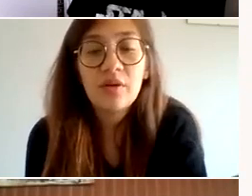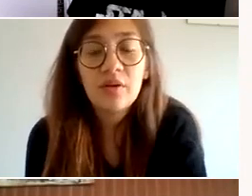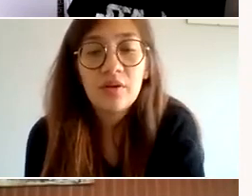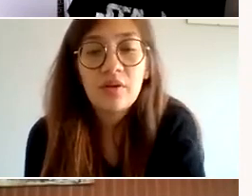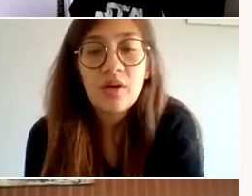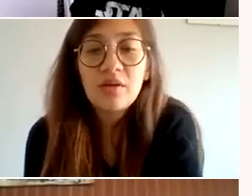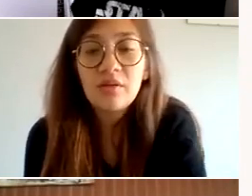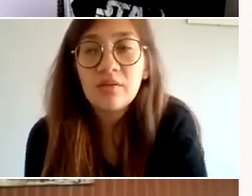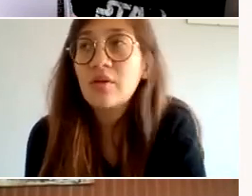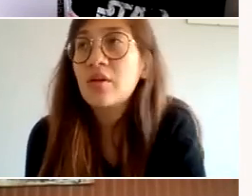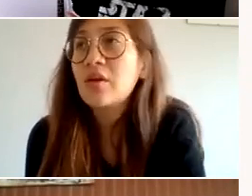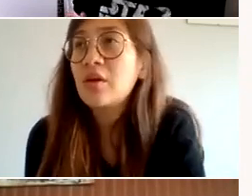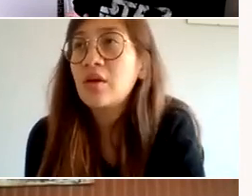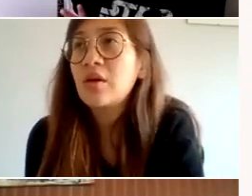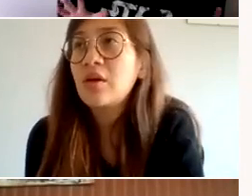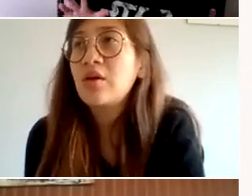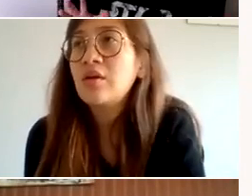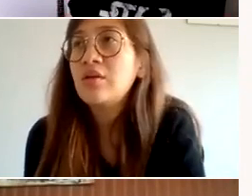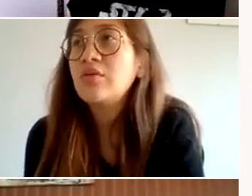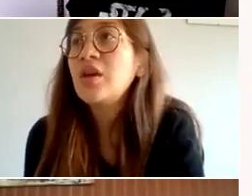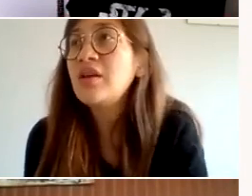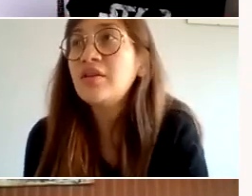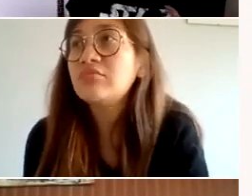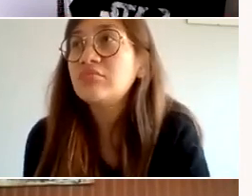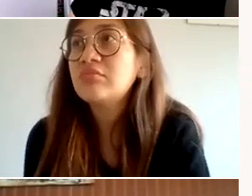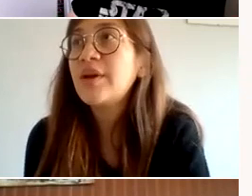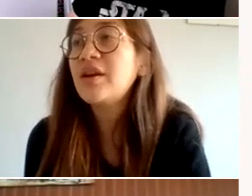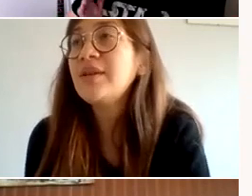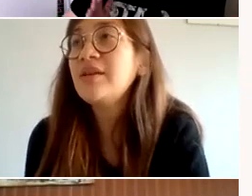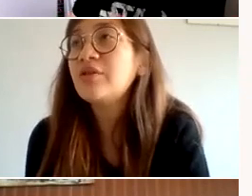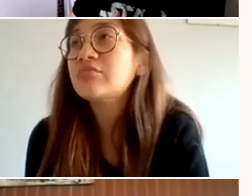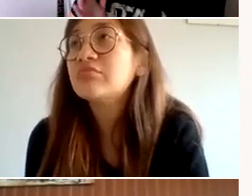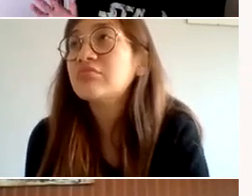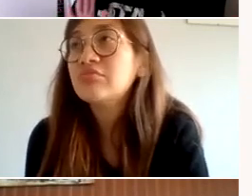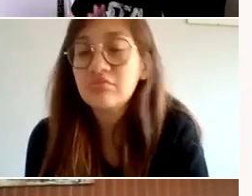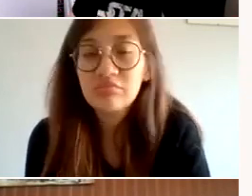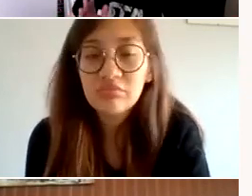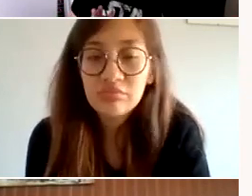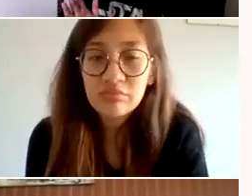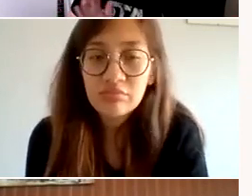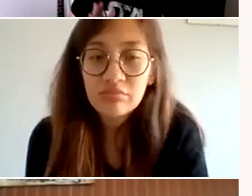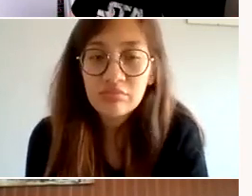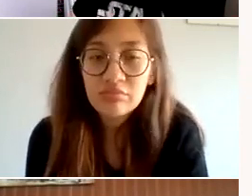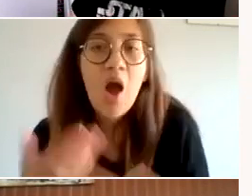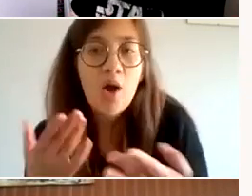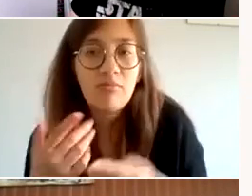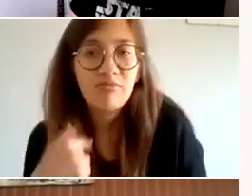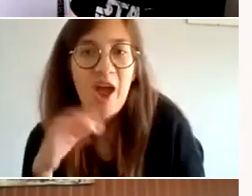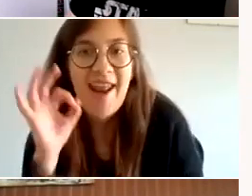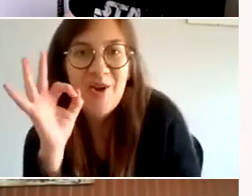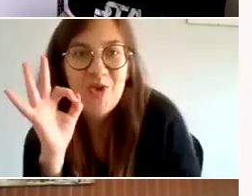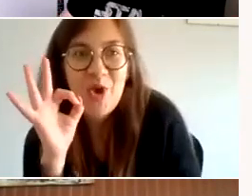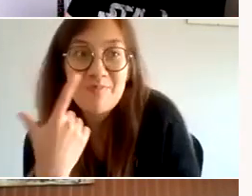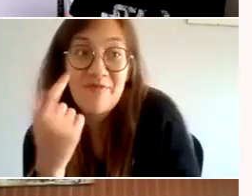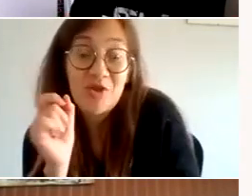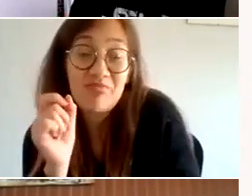Y si no hay ninguna pregunta, vamos a terminar la sesión ahora, porque yo igual ahora tengo que ir a una reunión. De hecho, voy atrasado. Así que